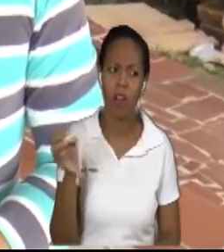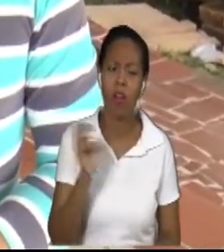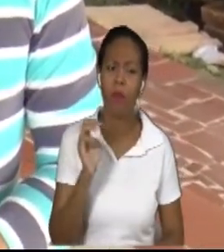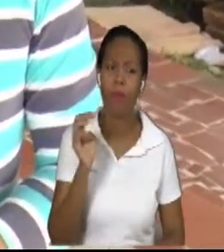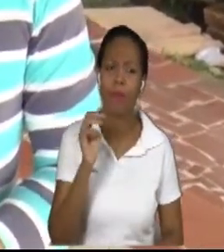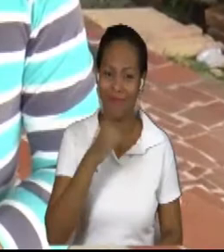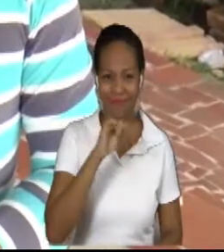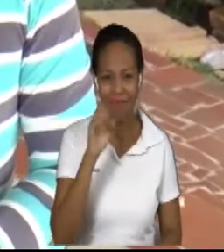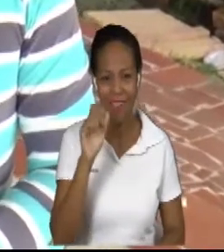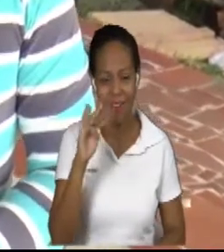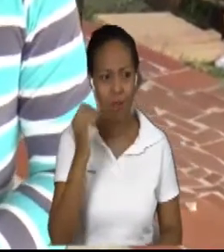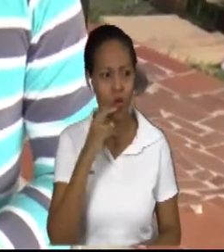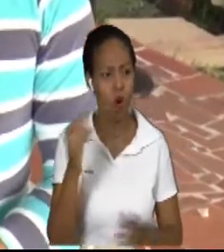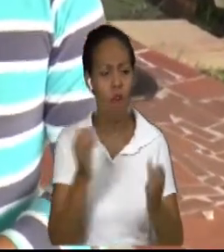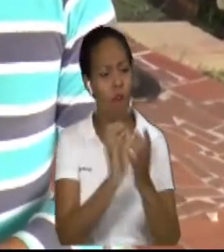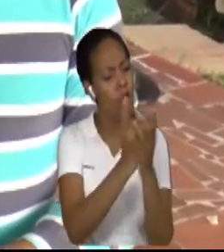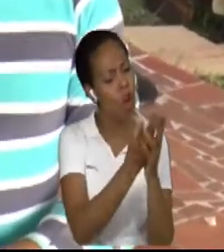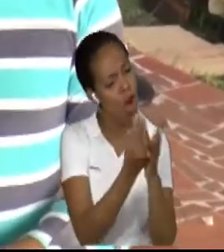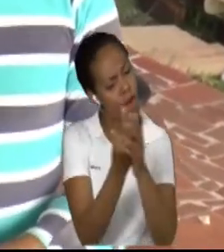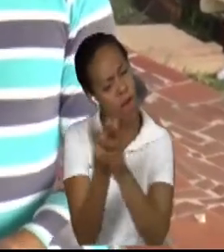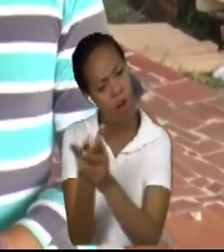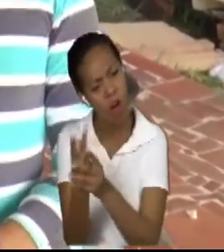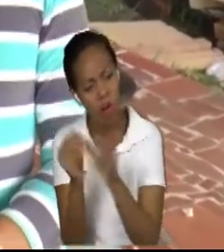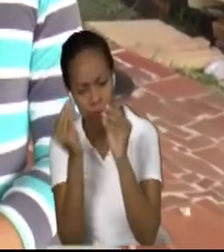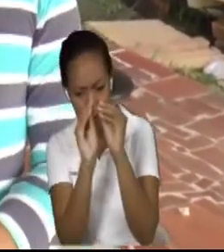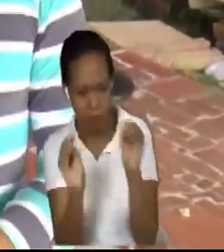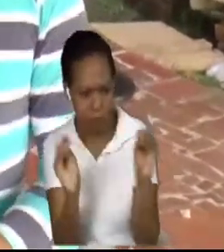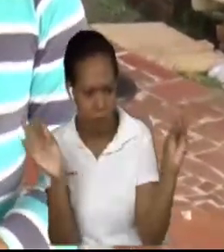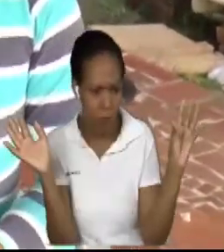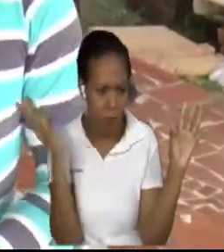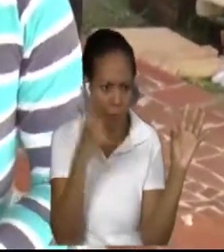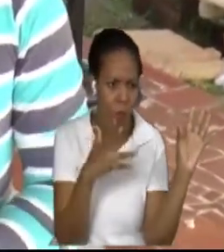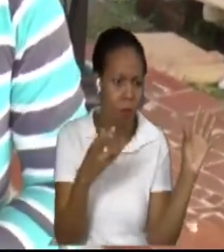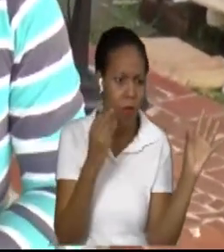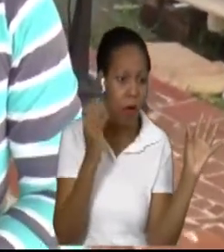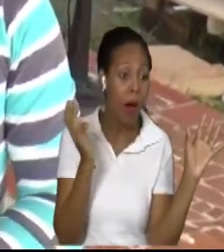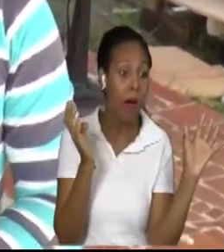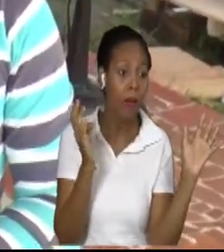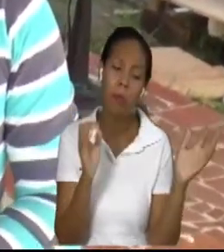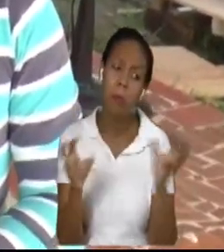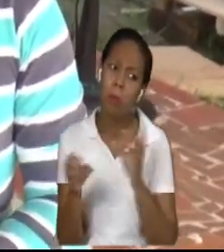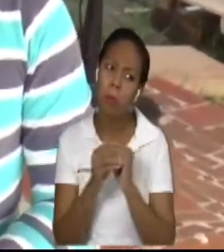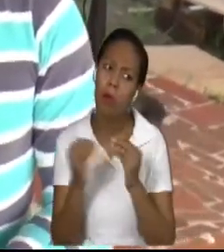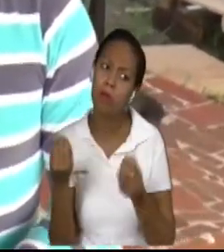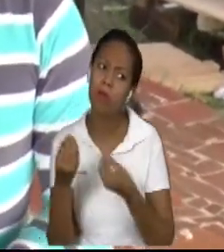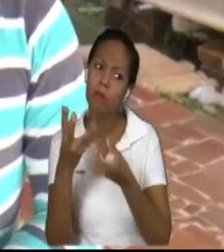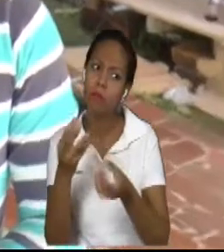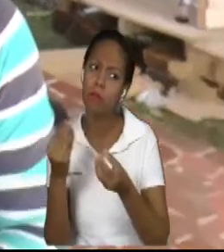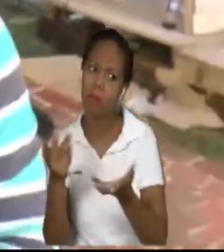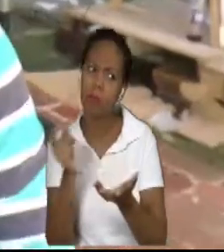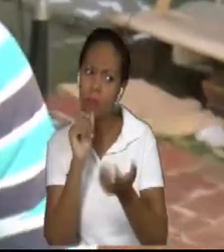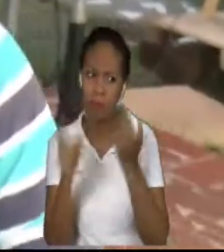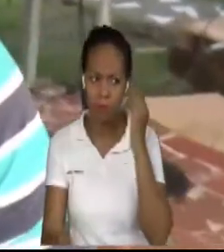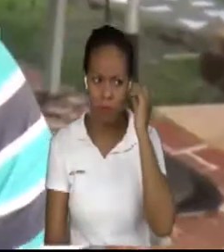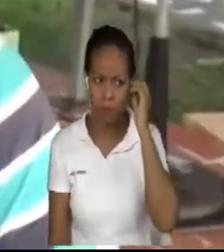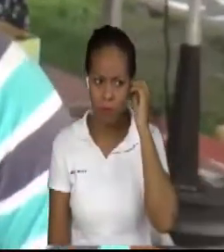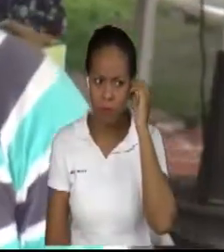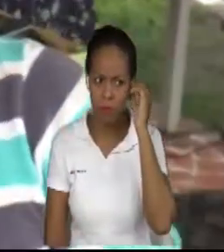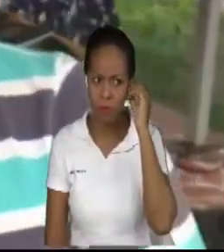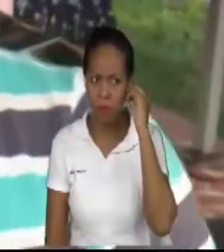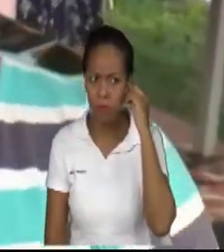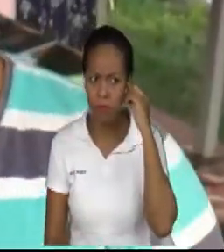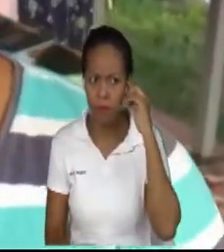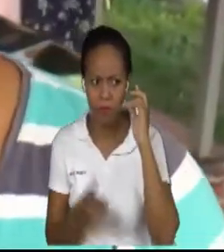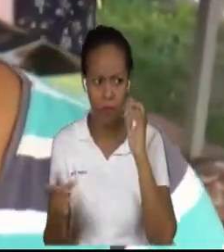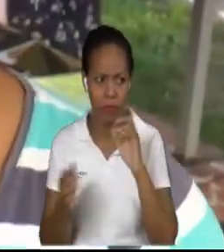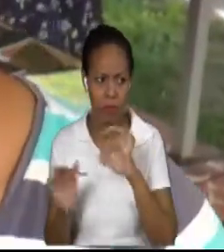lindos, de esta decoración que tenemos en nuestra mesa, ¿qué más se le puede ofrecer a nuestra comunidad? Bueno, la familia de